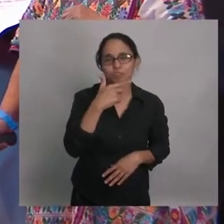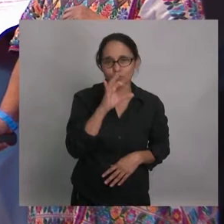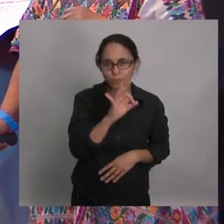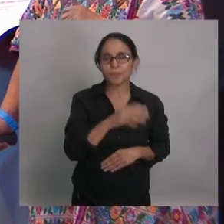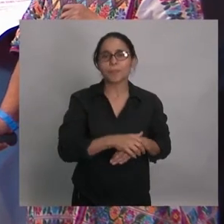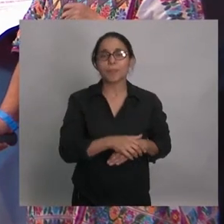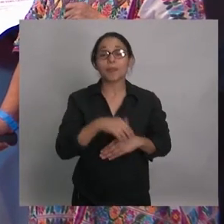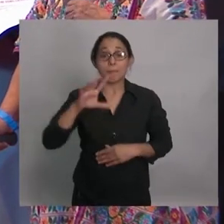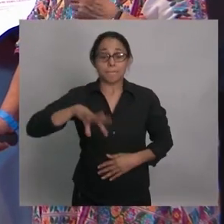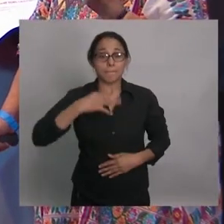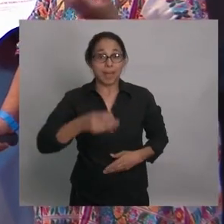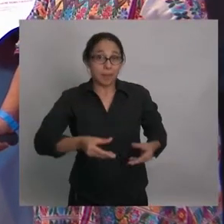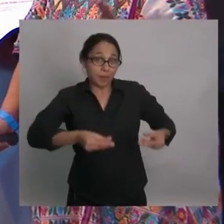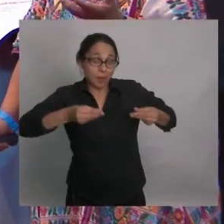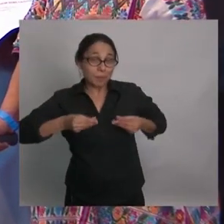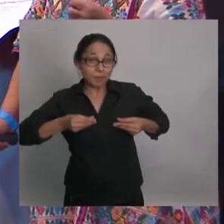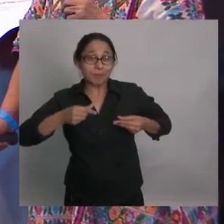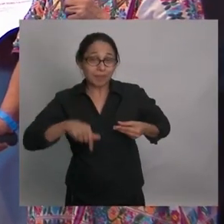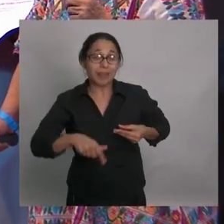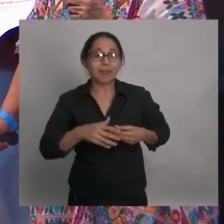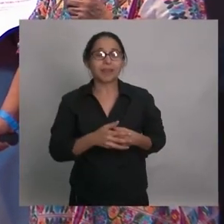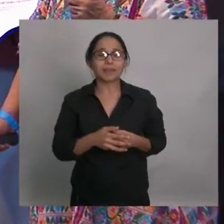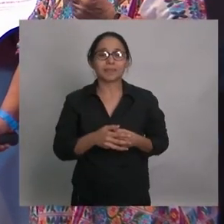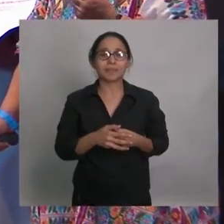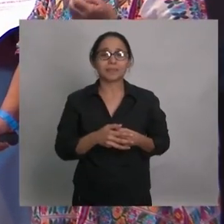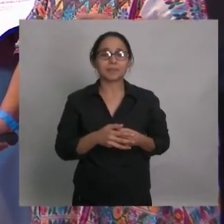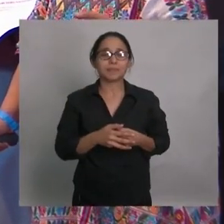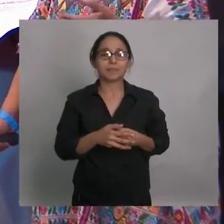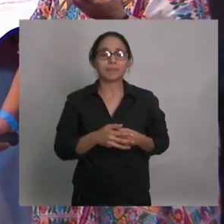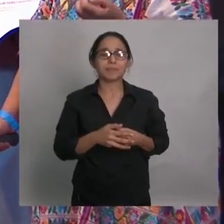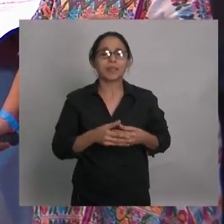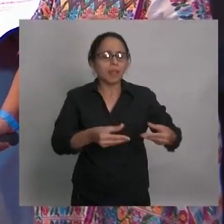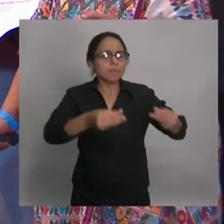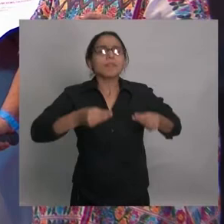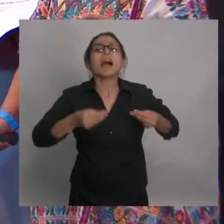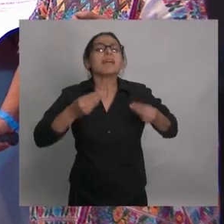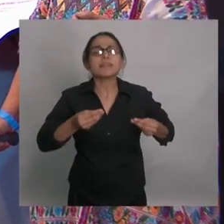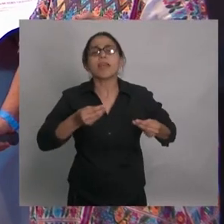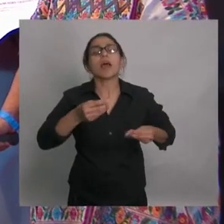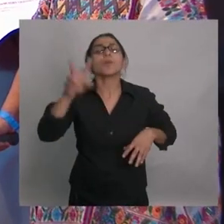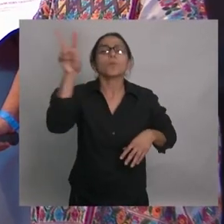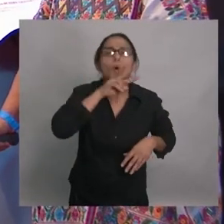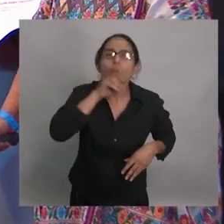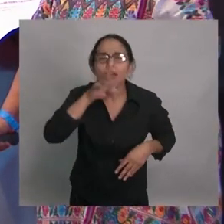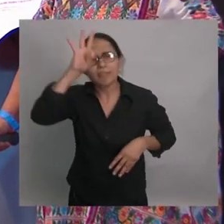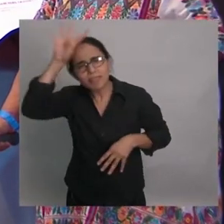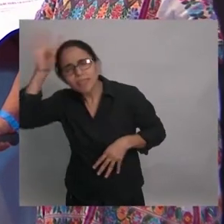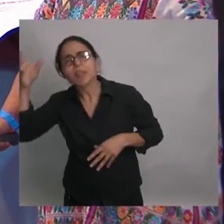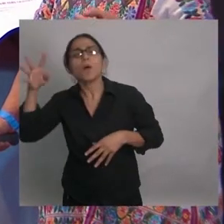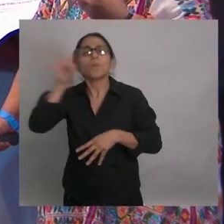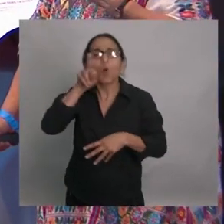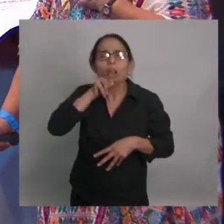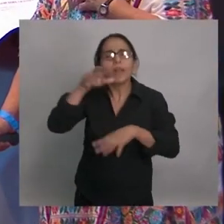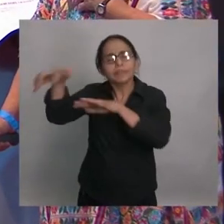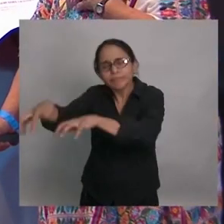este premium que recibo a nombre de las mujeres indígenas y campesinas que me ha